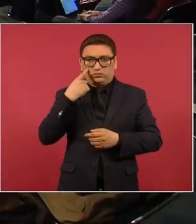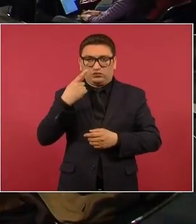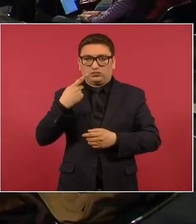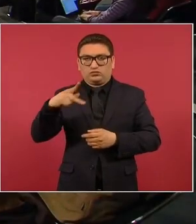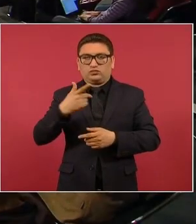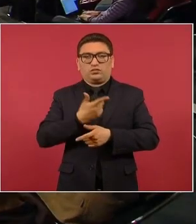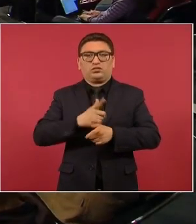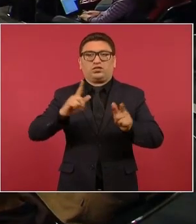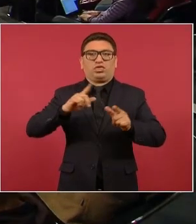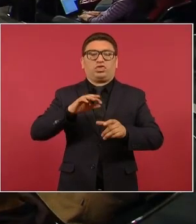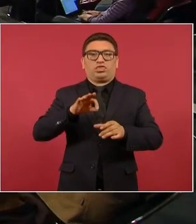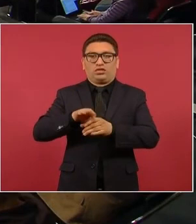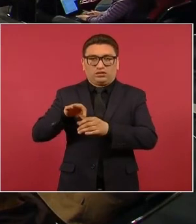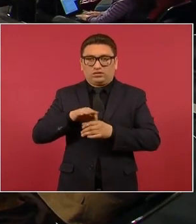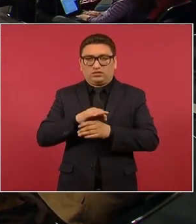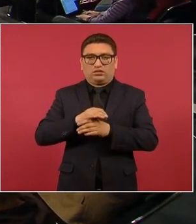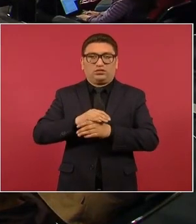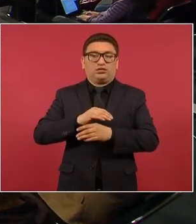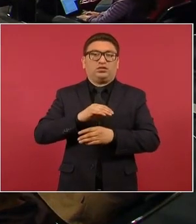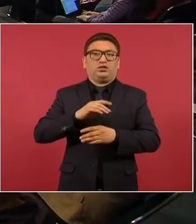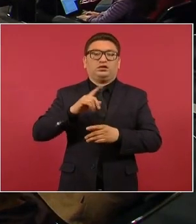y mucho menos